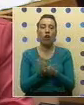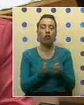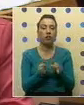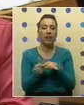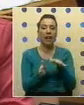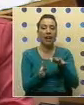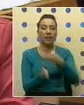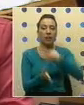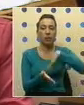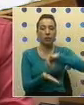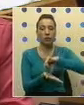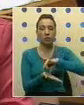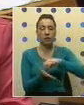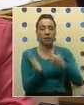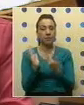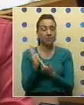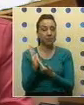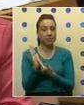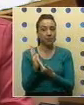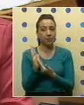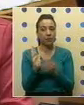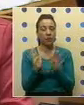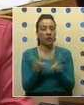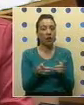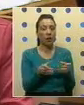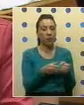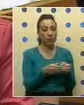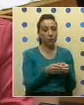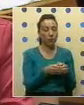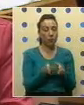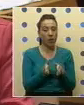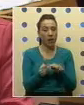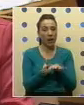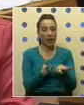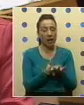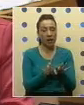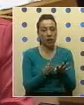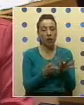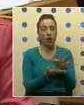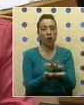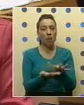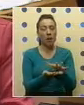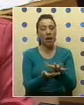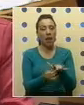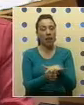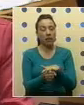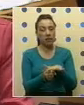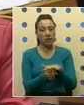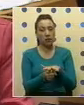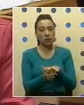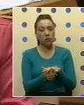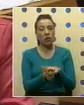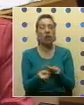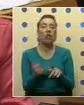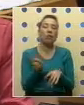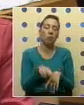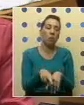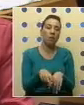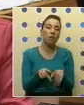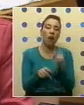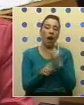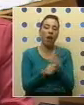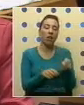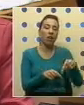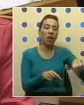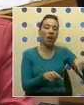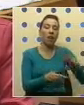nuestro país. Esto deja a un sector de regantes en complicada situación y volvemos a caer en que ellos